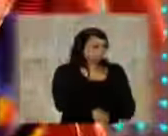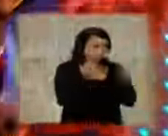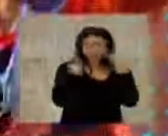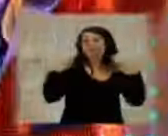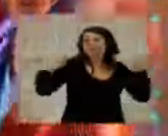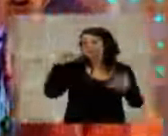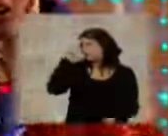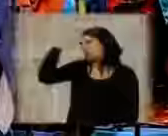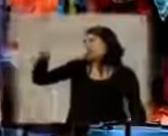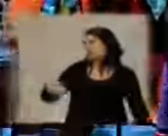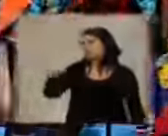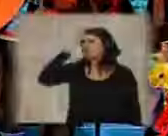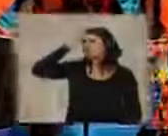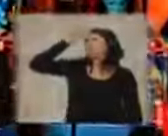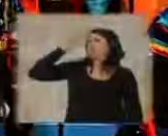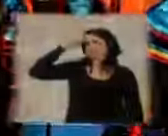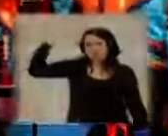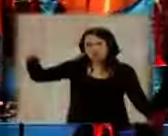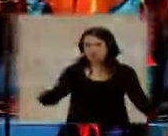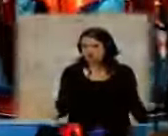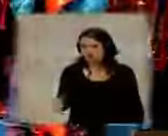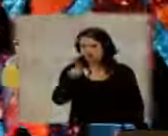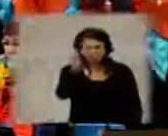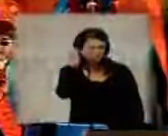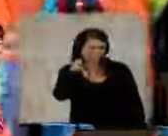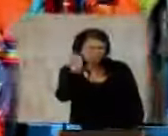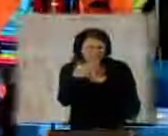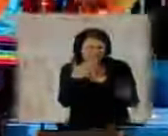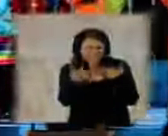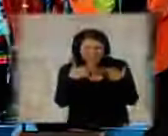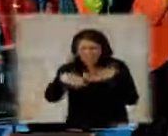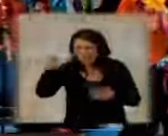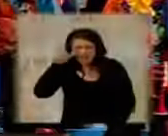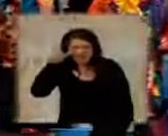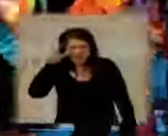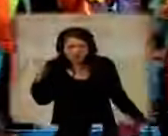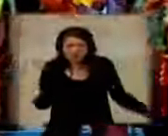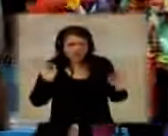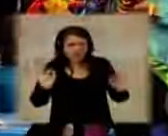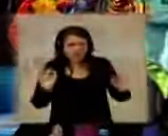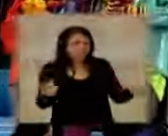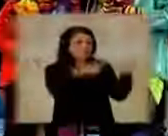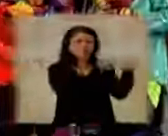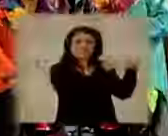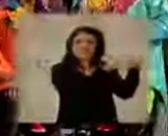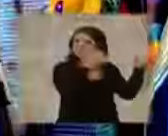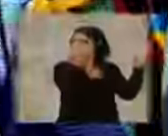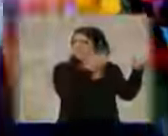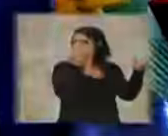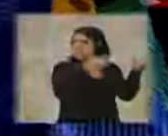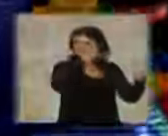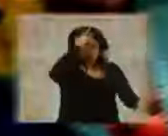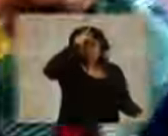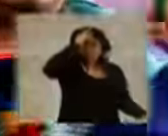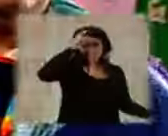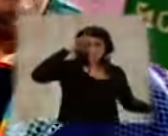Está flipado loco, son muy frecuentes al verlos dialogar. En Tenerife están los diablos locos, y